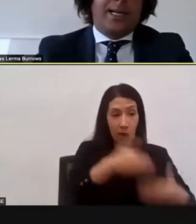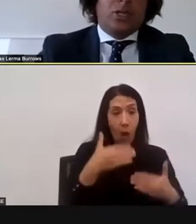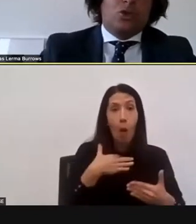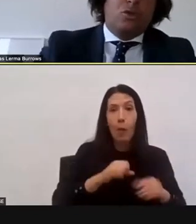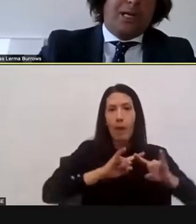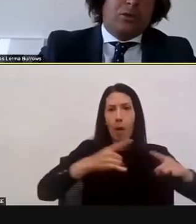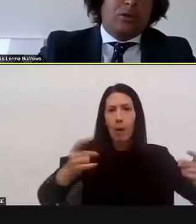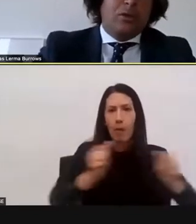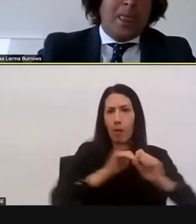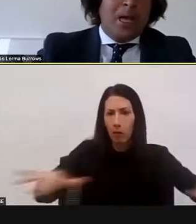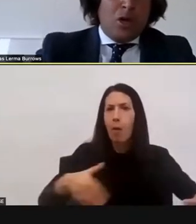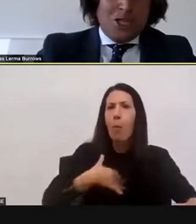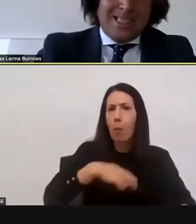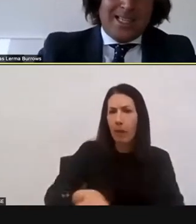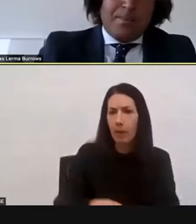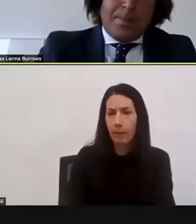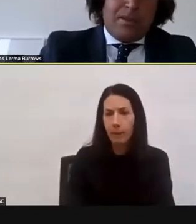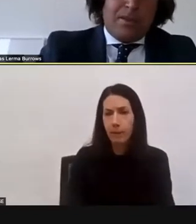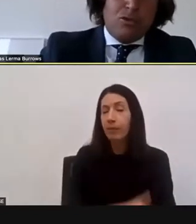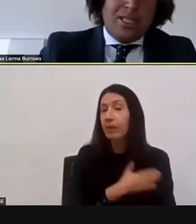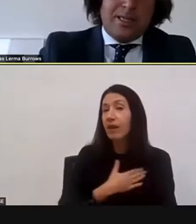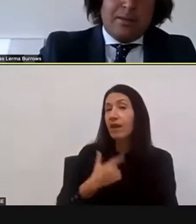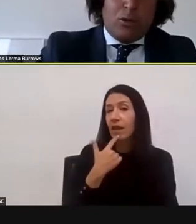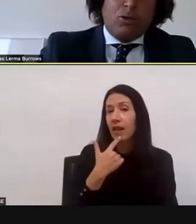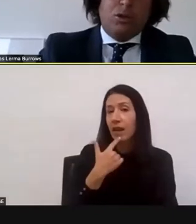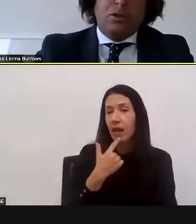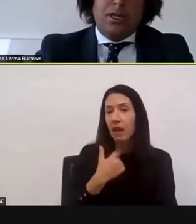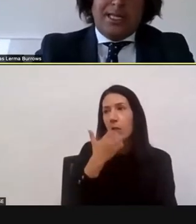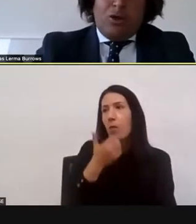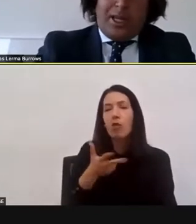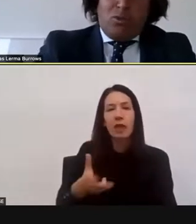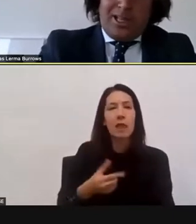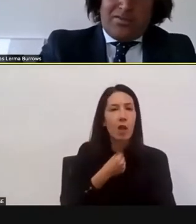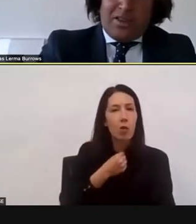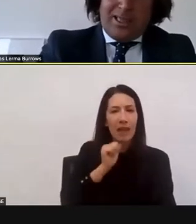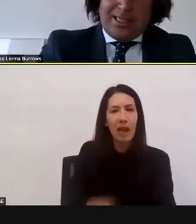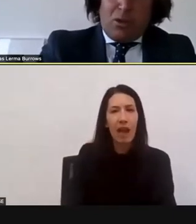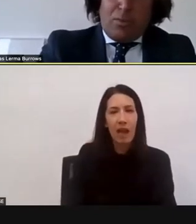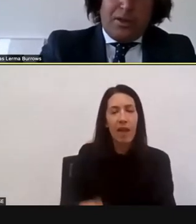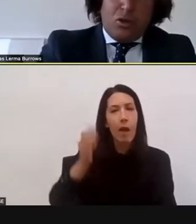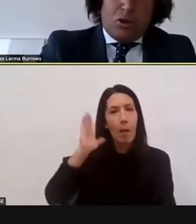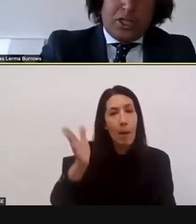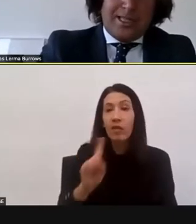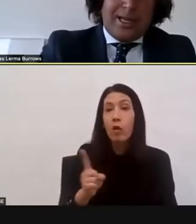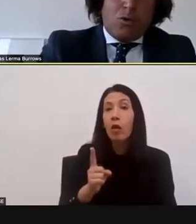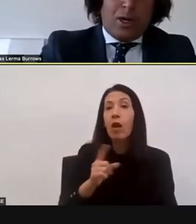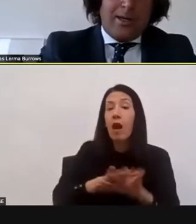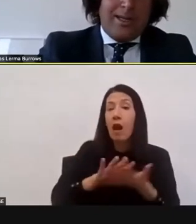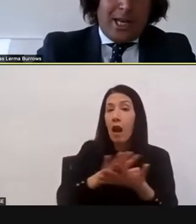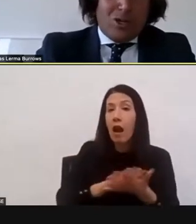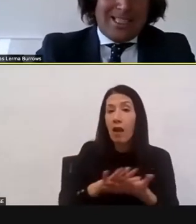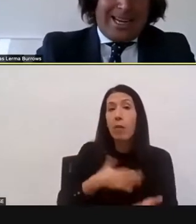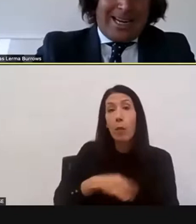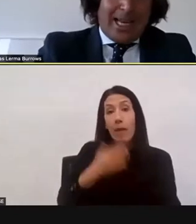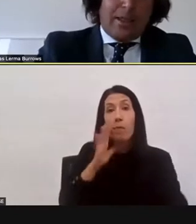en este caso, su impacto. No se trata de penalizar un chiste de mal gusto, sino que una de las facetas de la humillación consiste en la burla, que